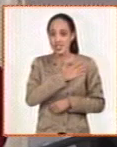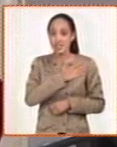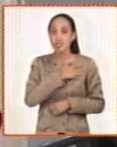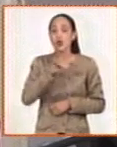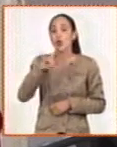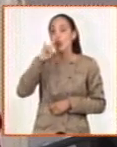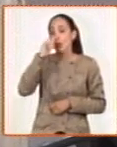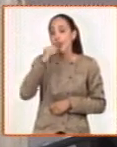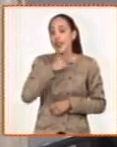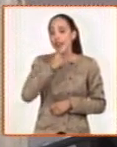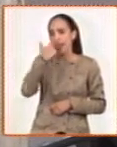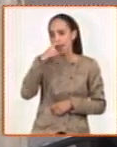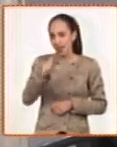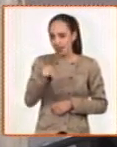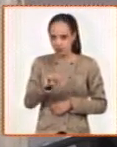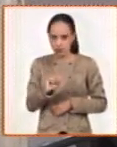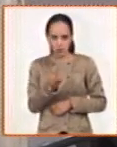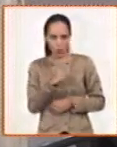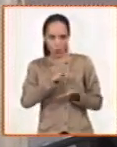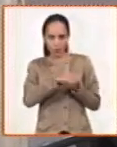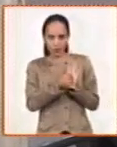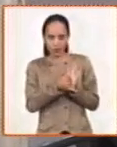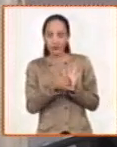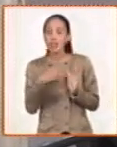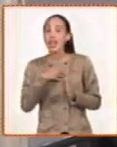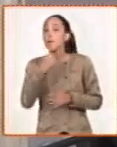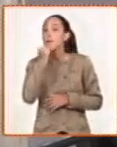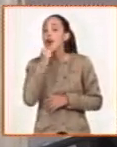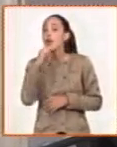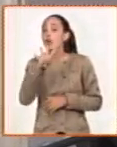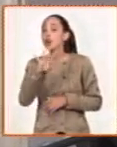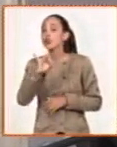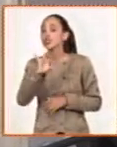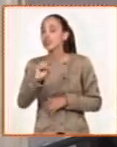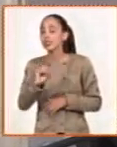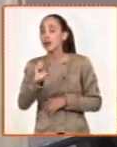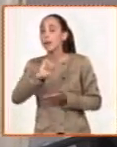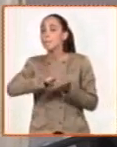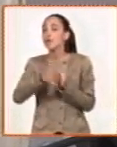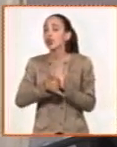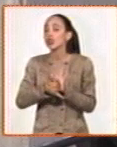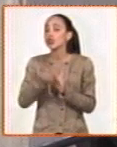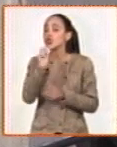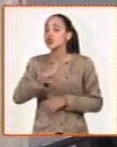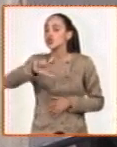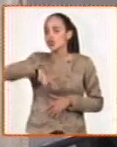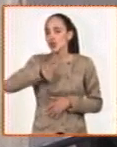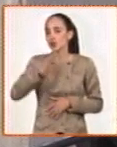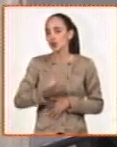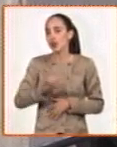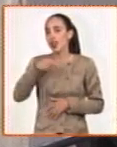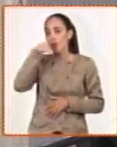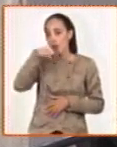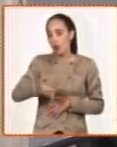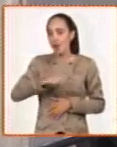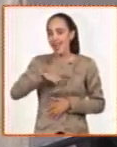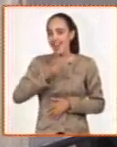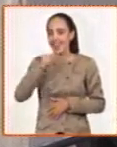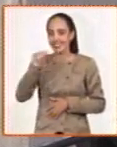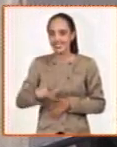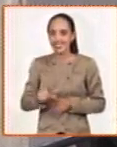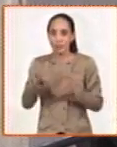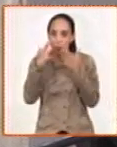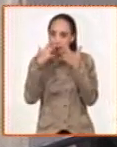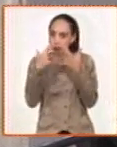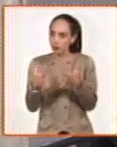proyectos, tenemos más de 470 proyectos socioculturales que hoy dirigen artistas destacados en